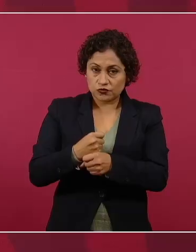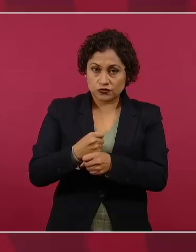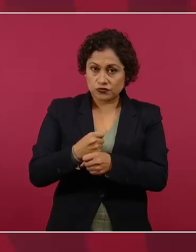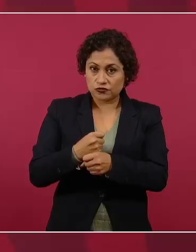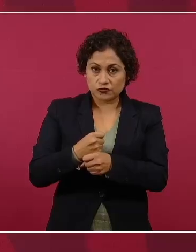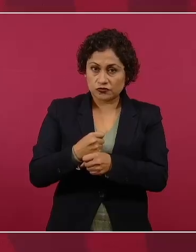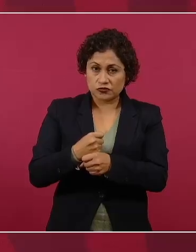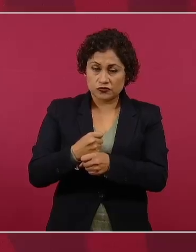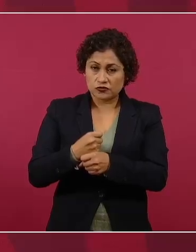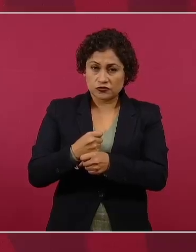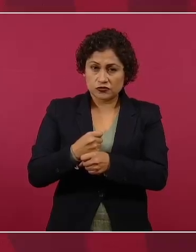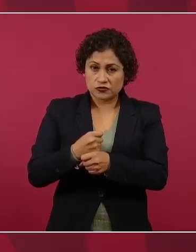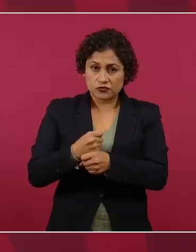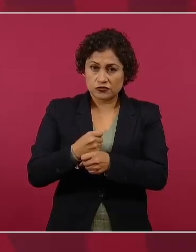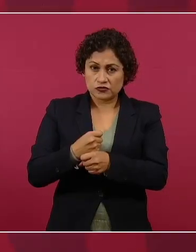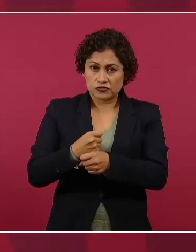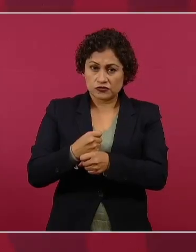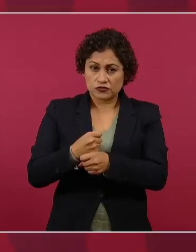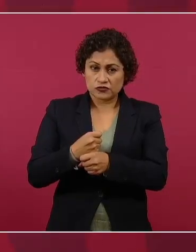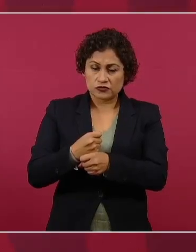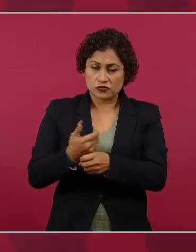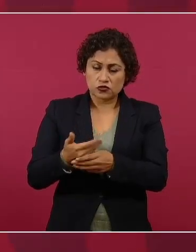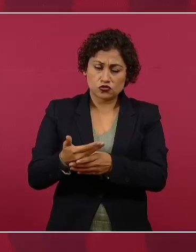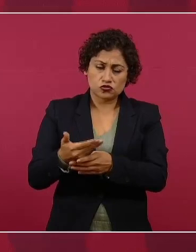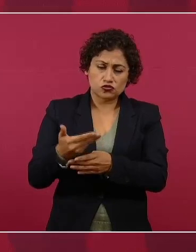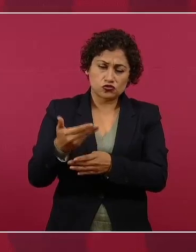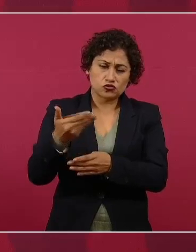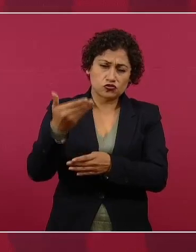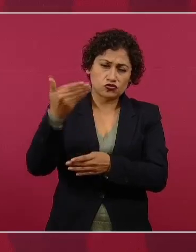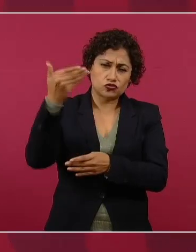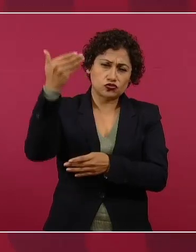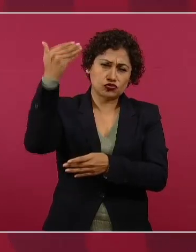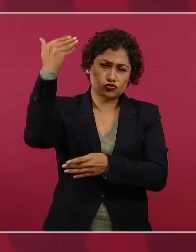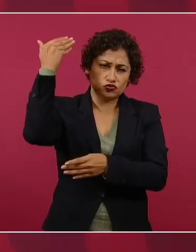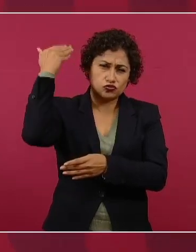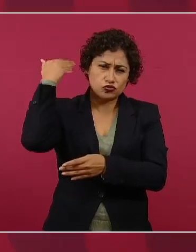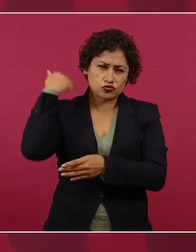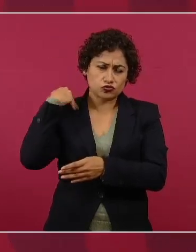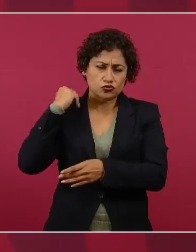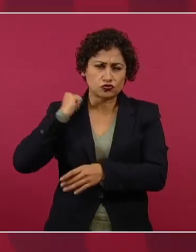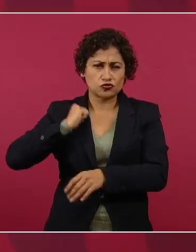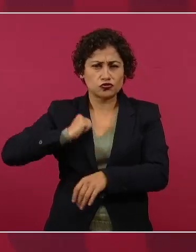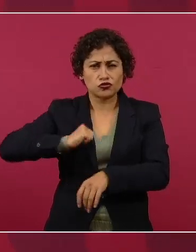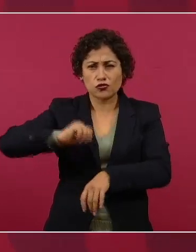es de mucho tiempo atrás que no